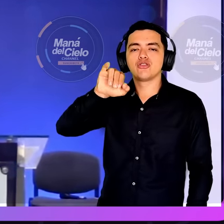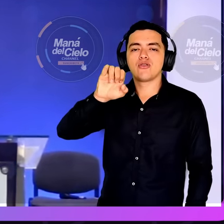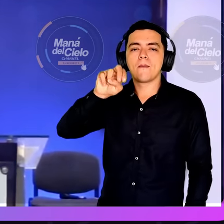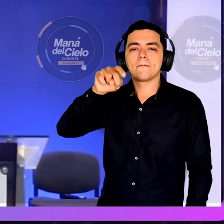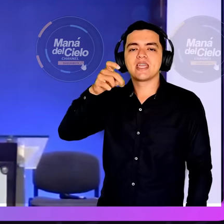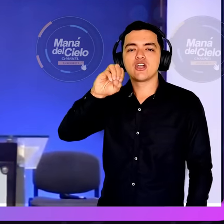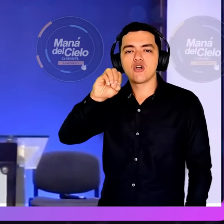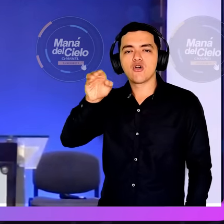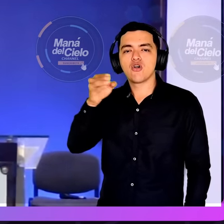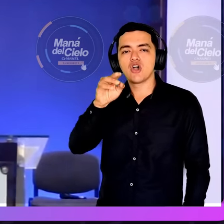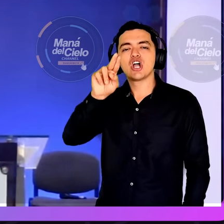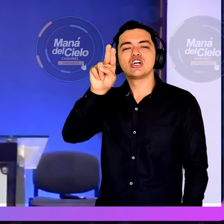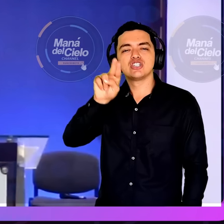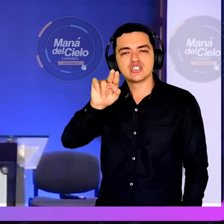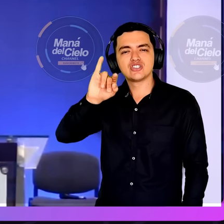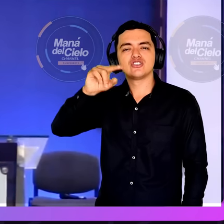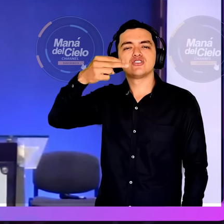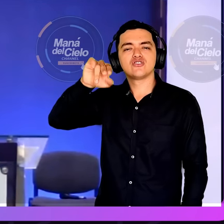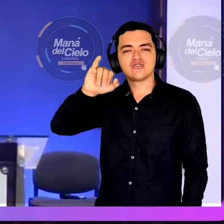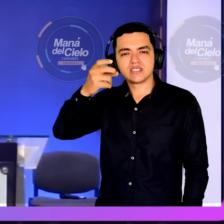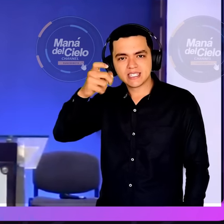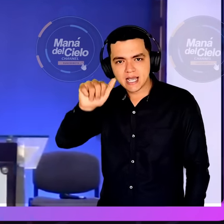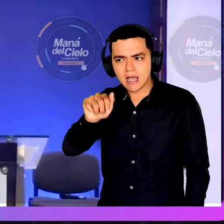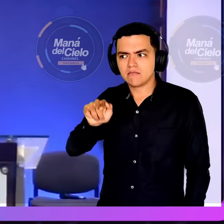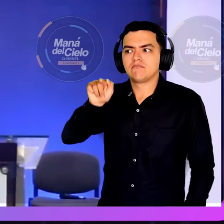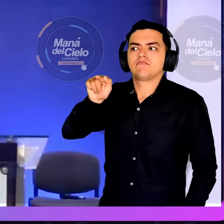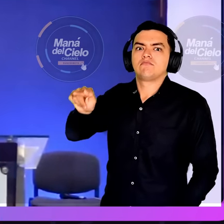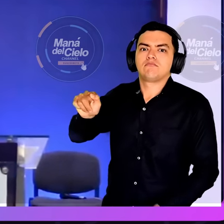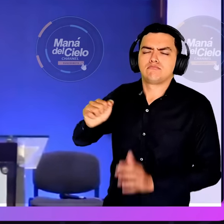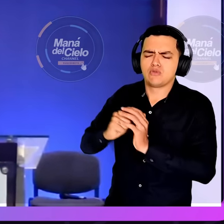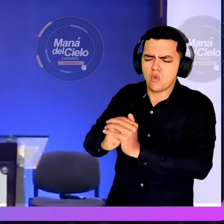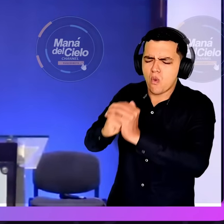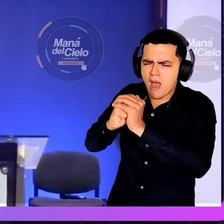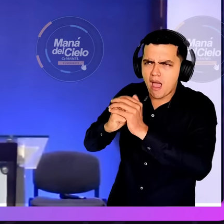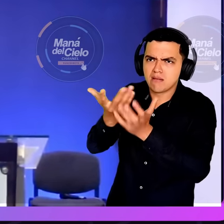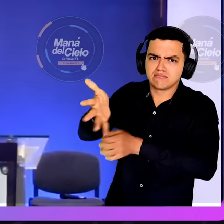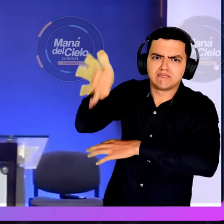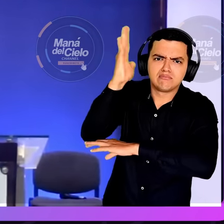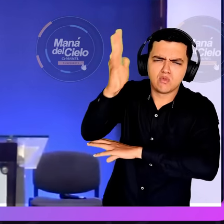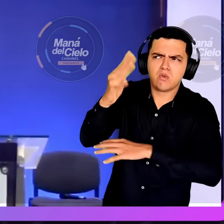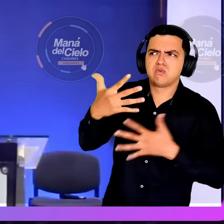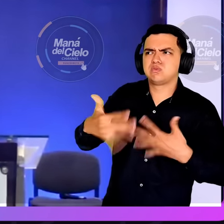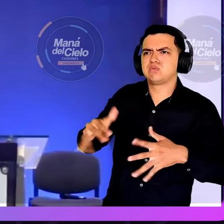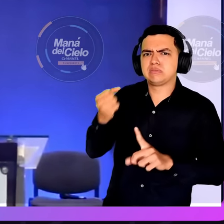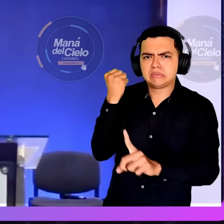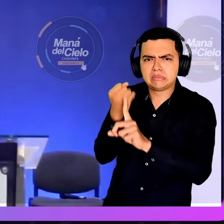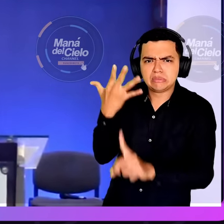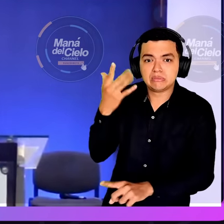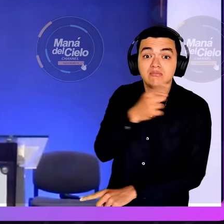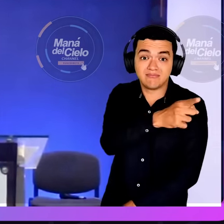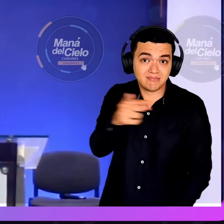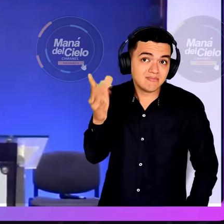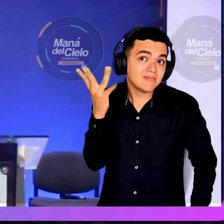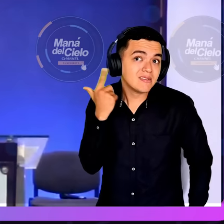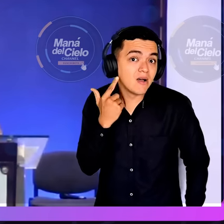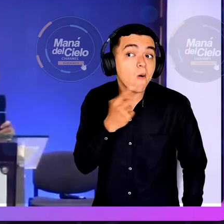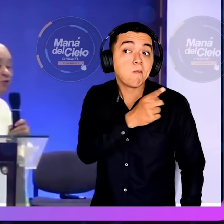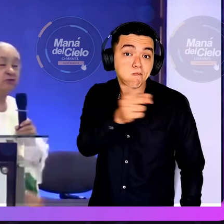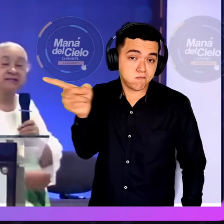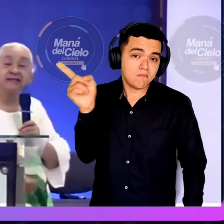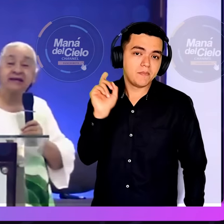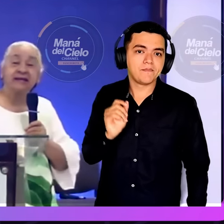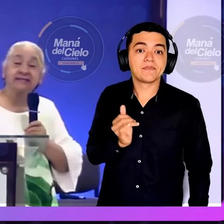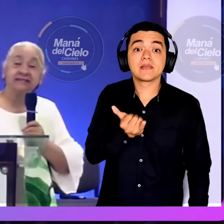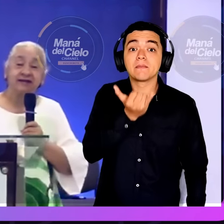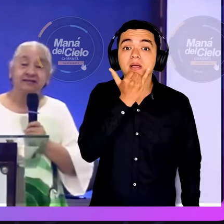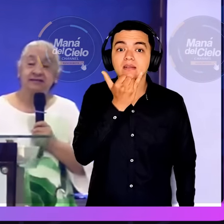nombre de los primeros en Colombia de peso. Uy, cosa tan impresionante. Ese hombre se nos perdía, yo